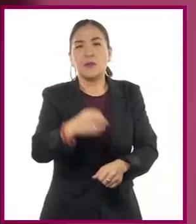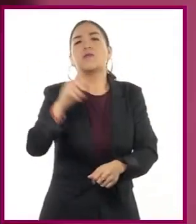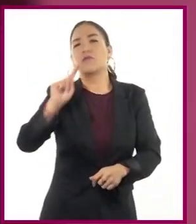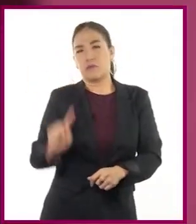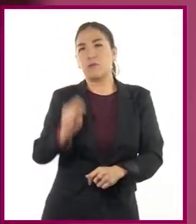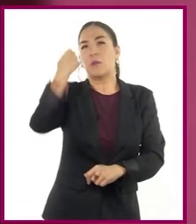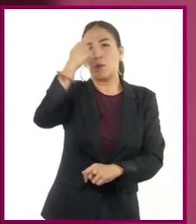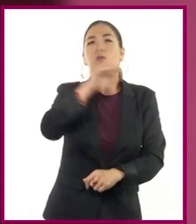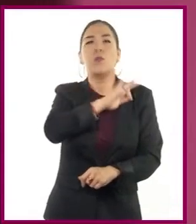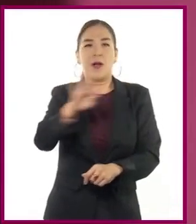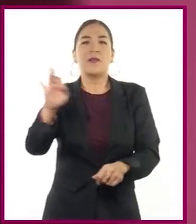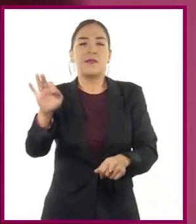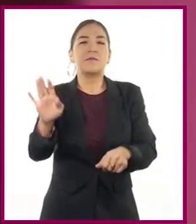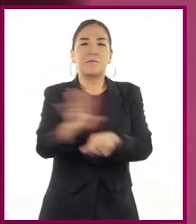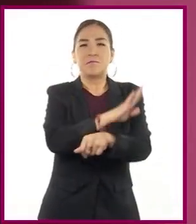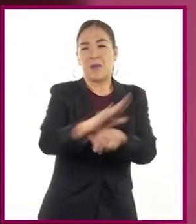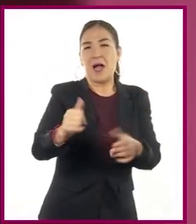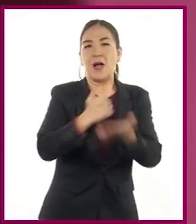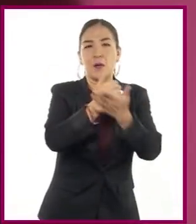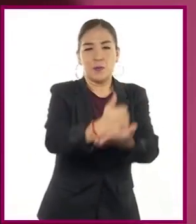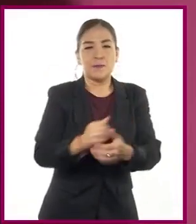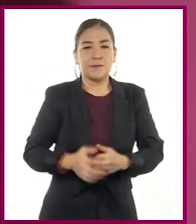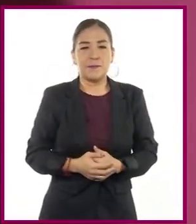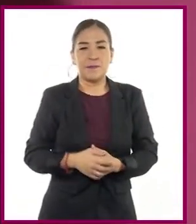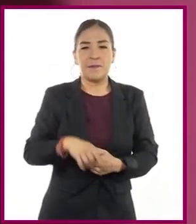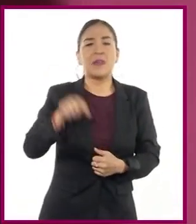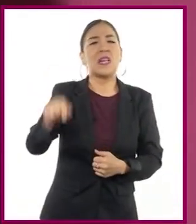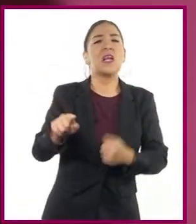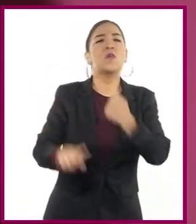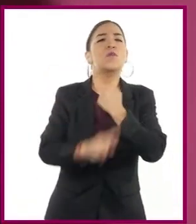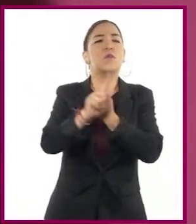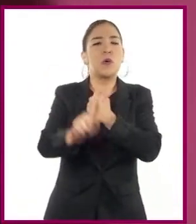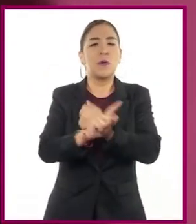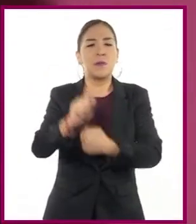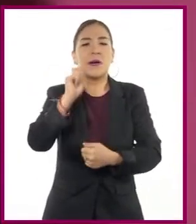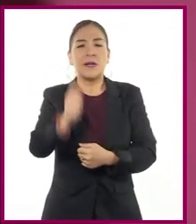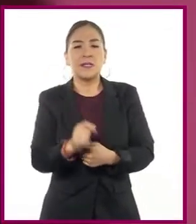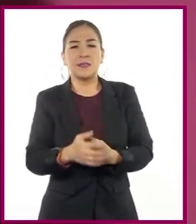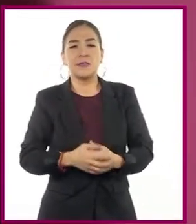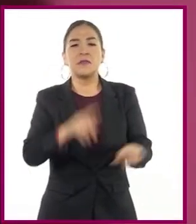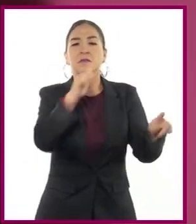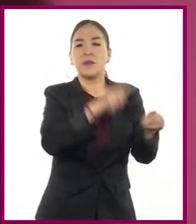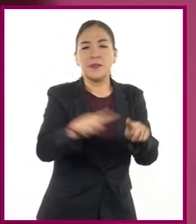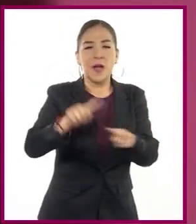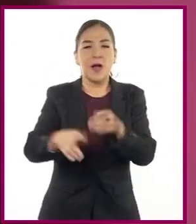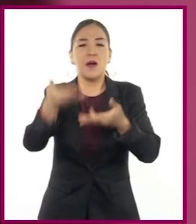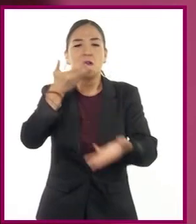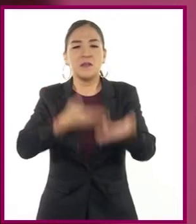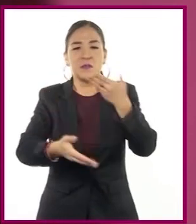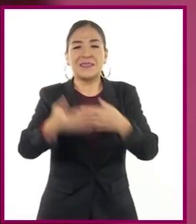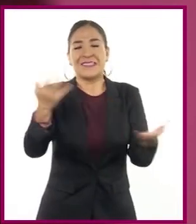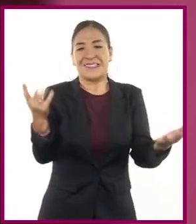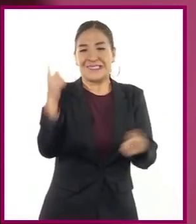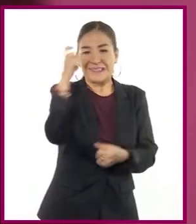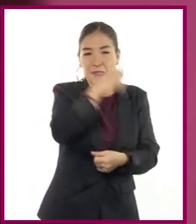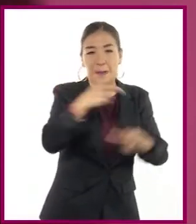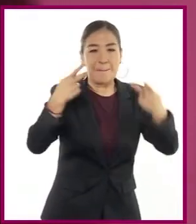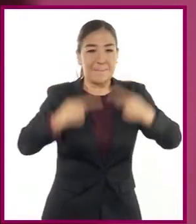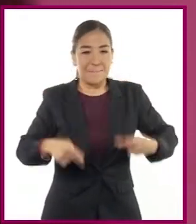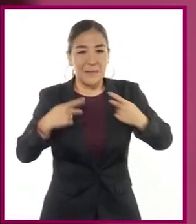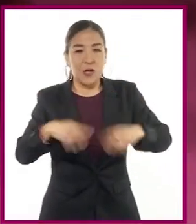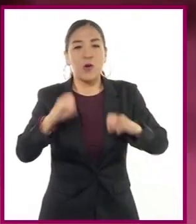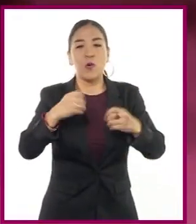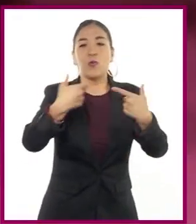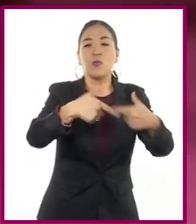tecnología. Jóvenes, un problema puede ser cualquier situación a la que se enfrenta una persona o un grupo de